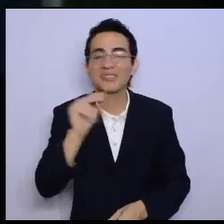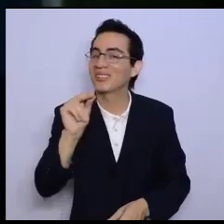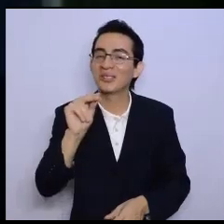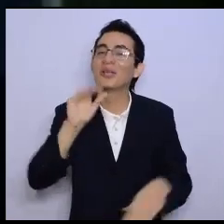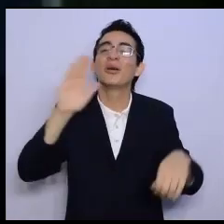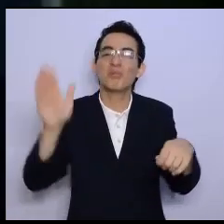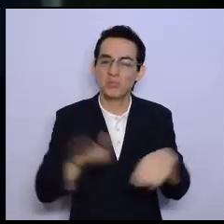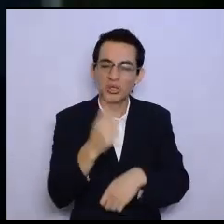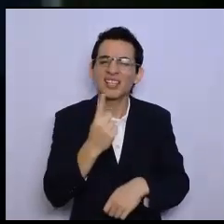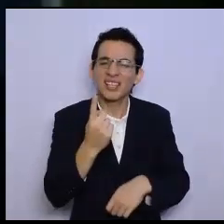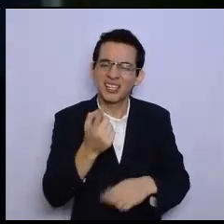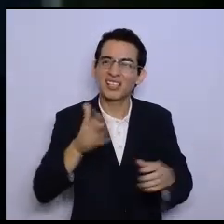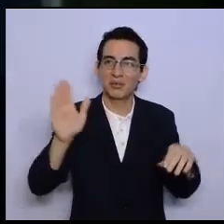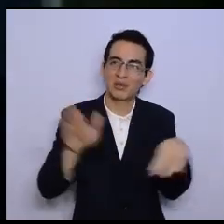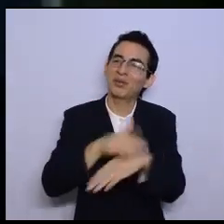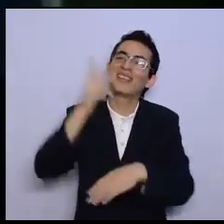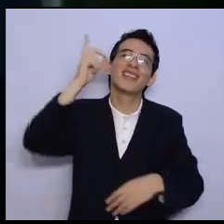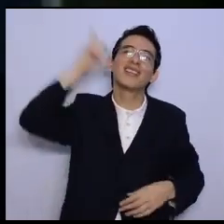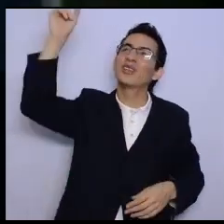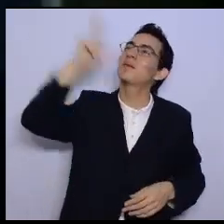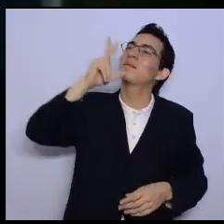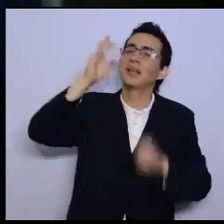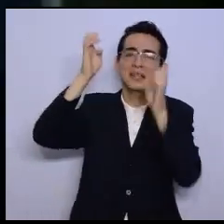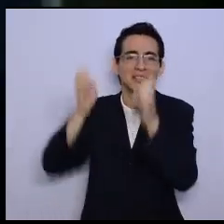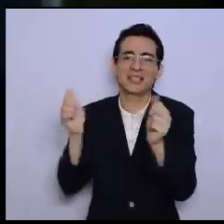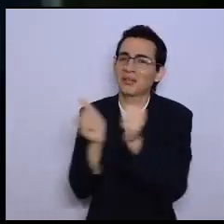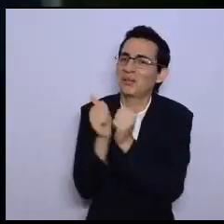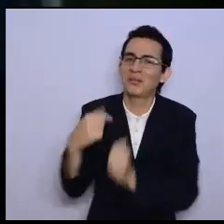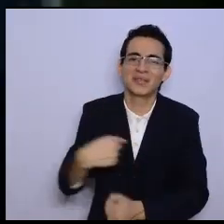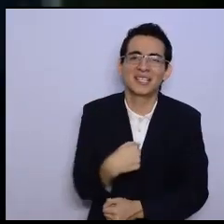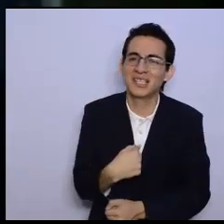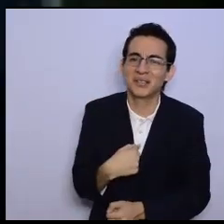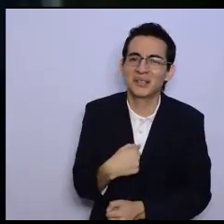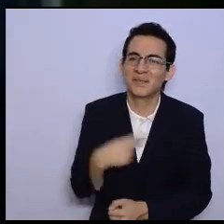Padre está conmigo.